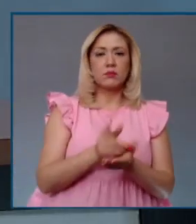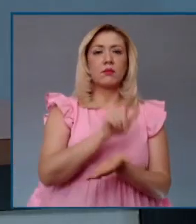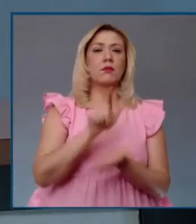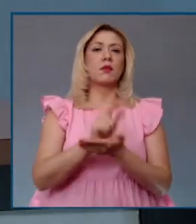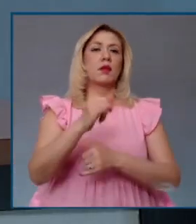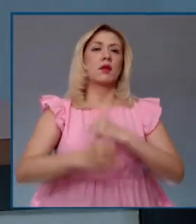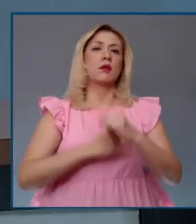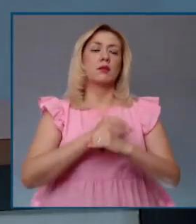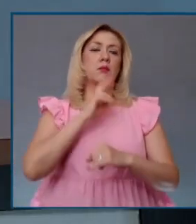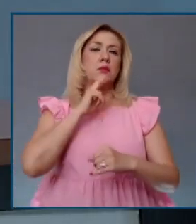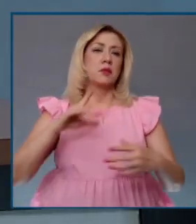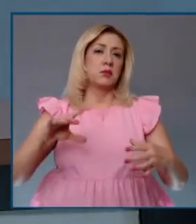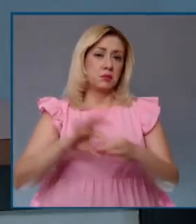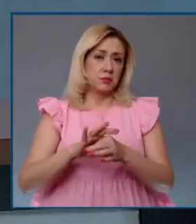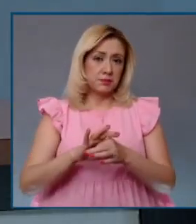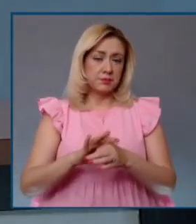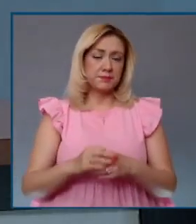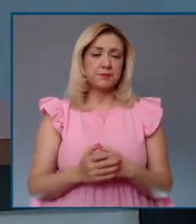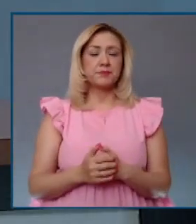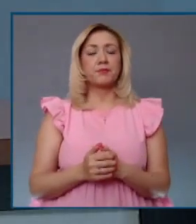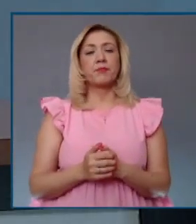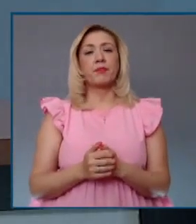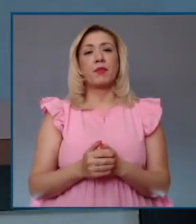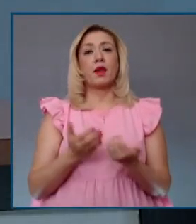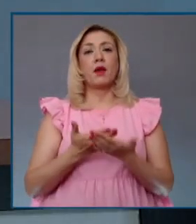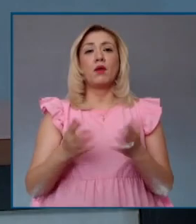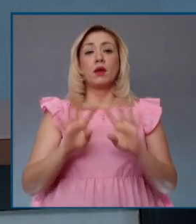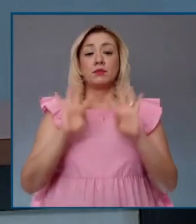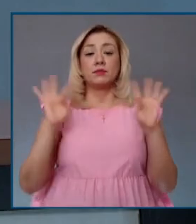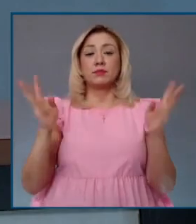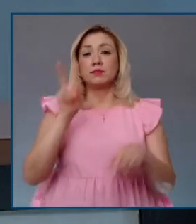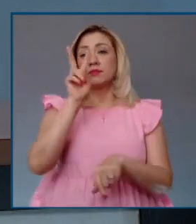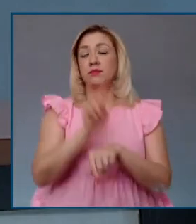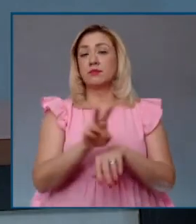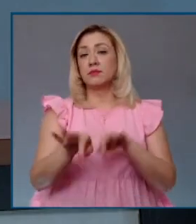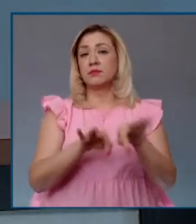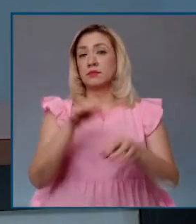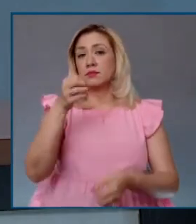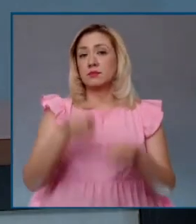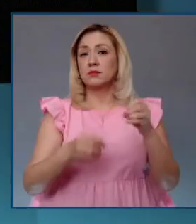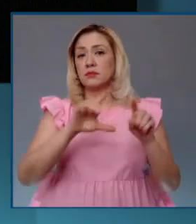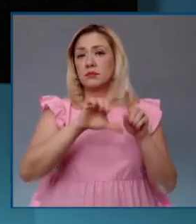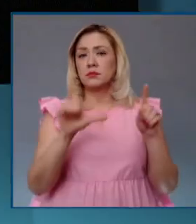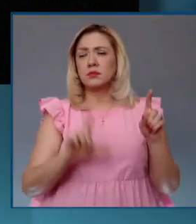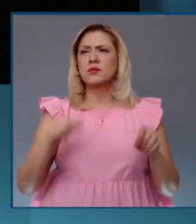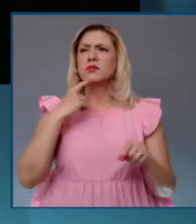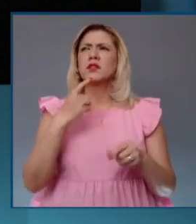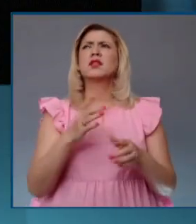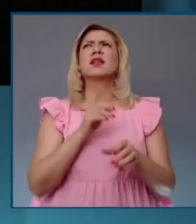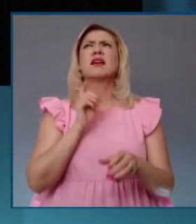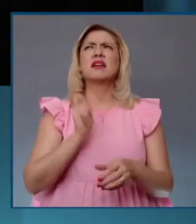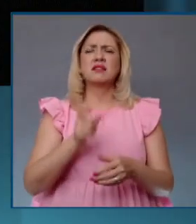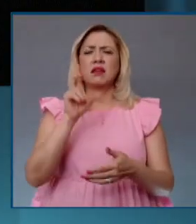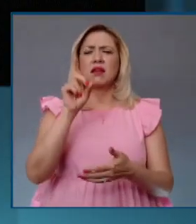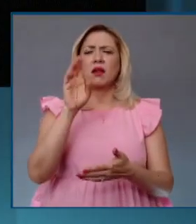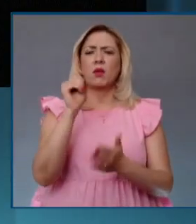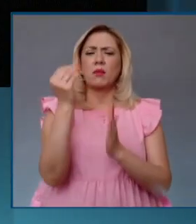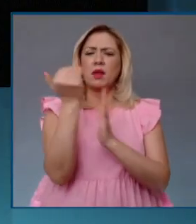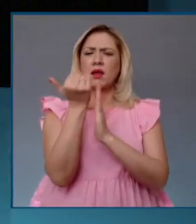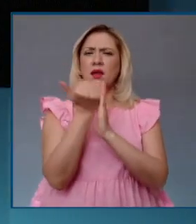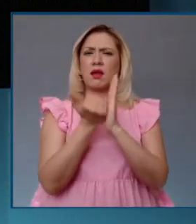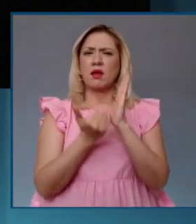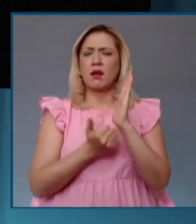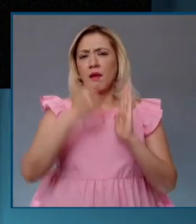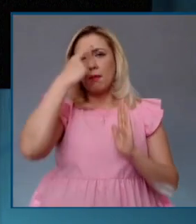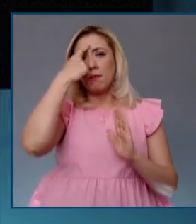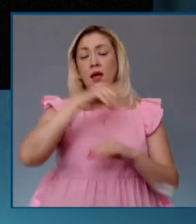Y el Consejo de la Judicatura Federal explicó en qué consisten los 39 principios para la protección de todas las personas sometidas a